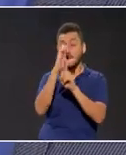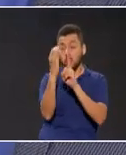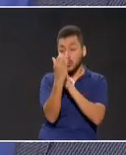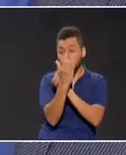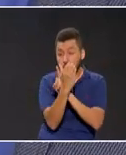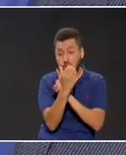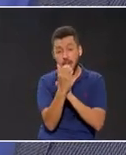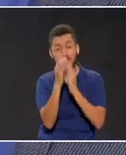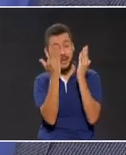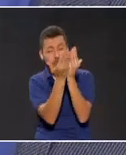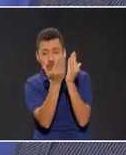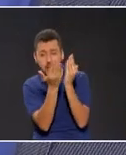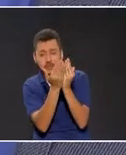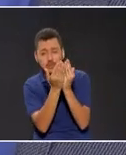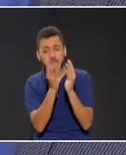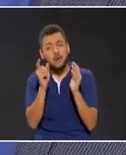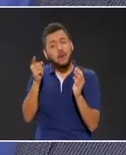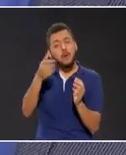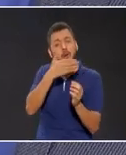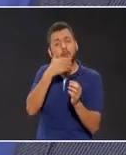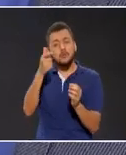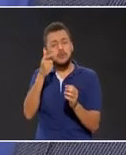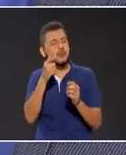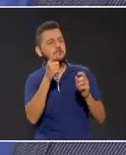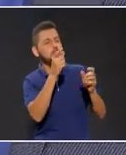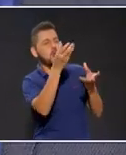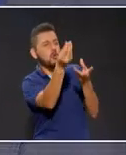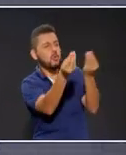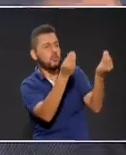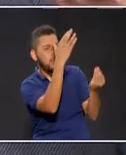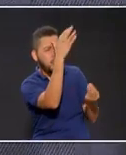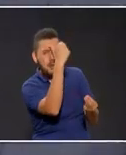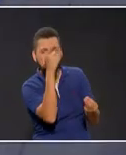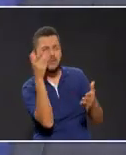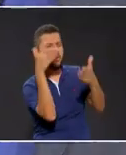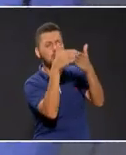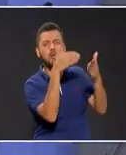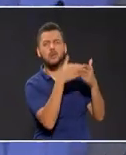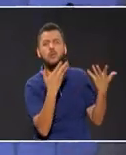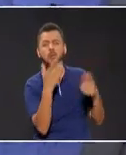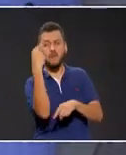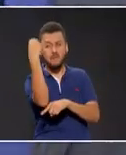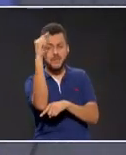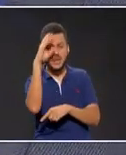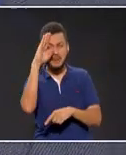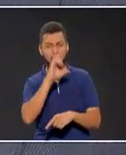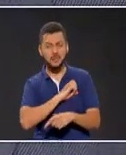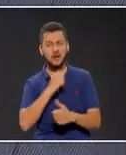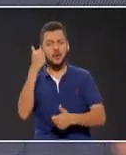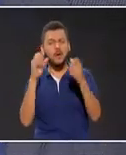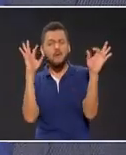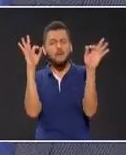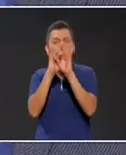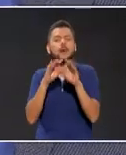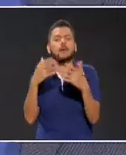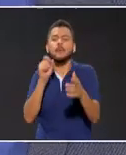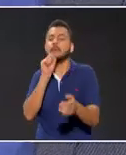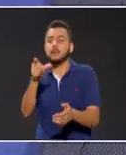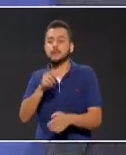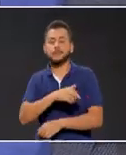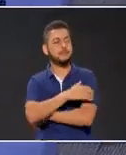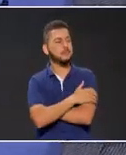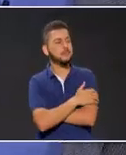de capturarlos, fiscalía, policía? ¿Cuál es tu enfoque? Bueno, yo creo que la solución para el problema de inseguridad de